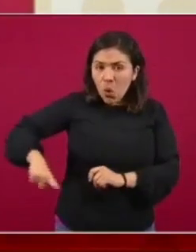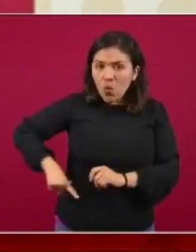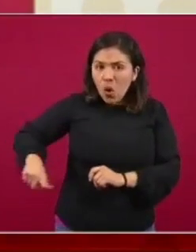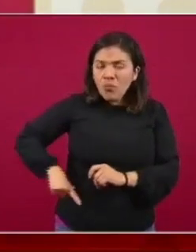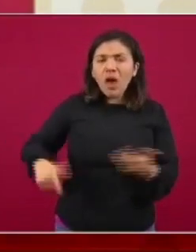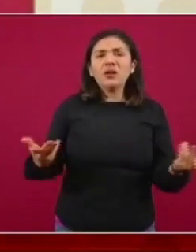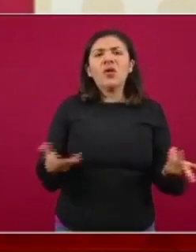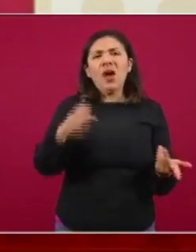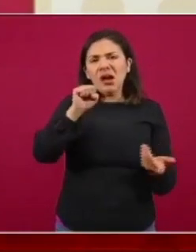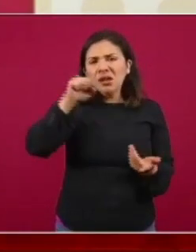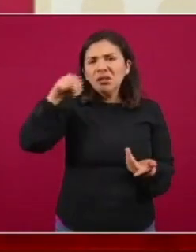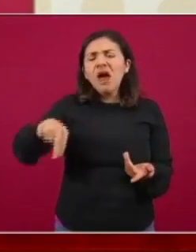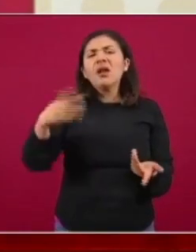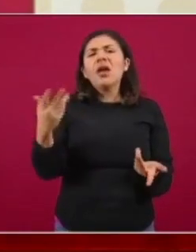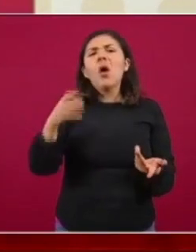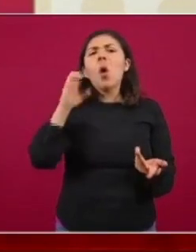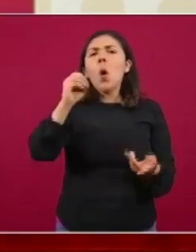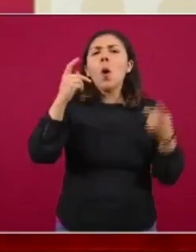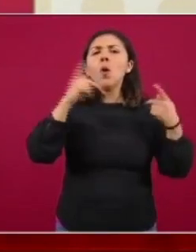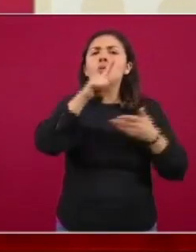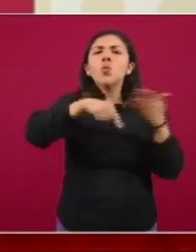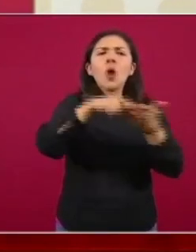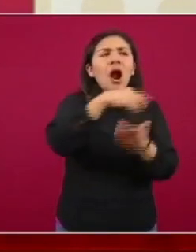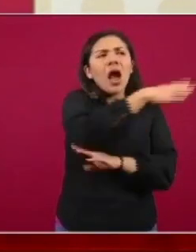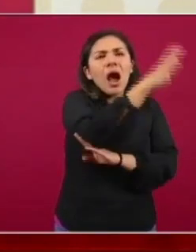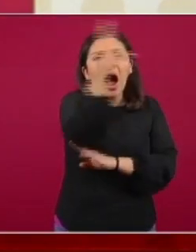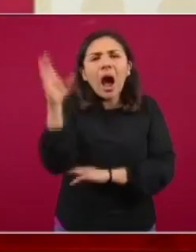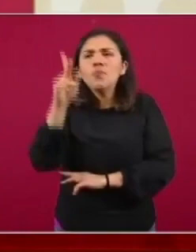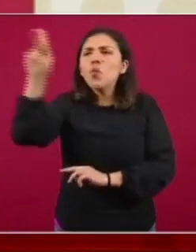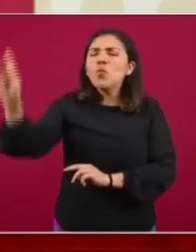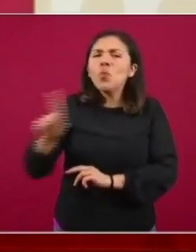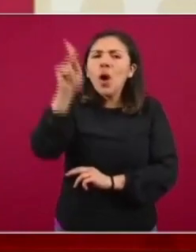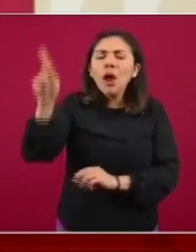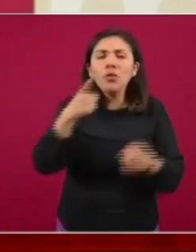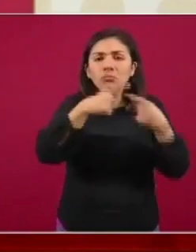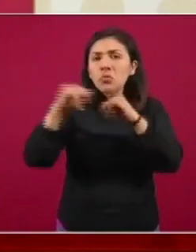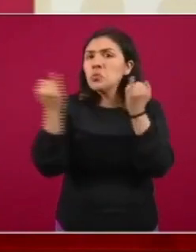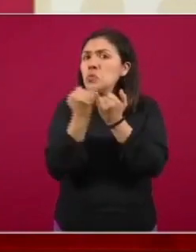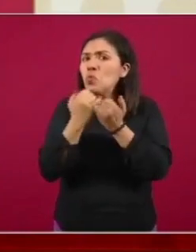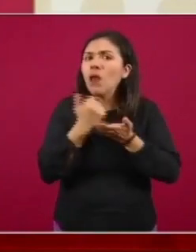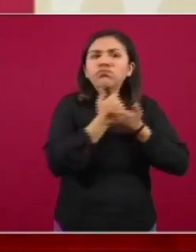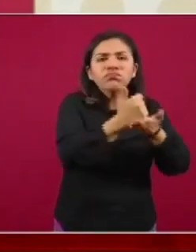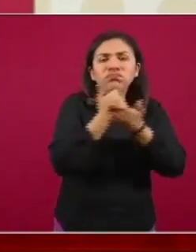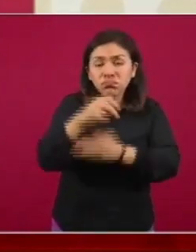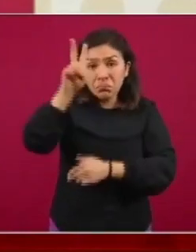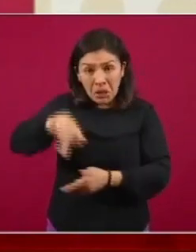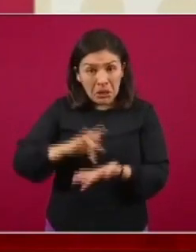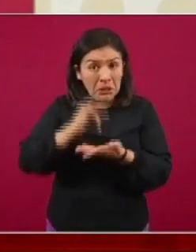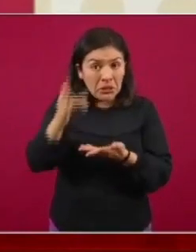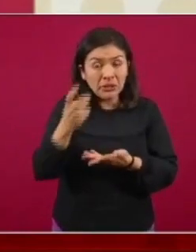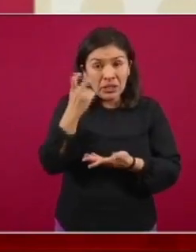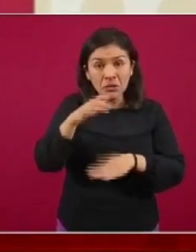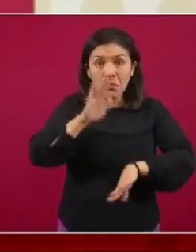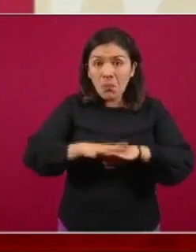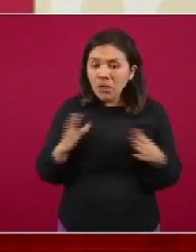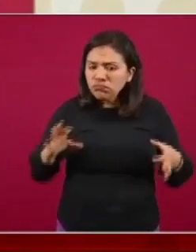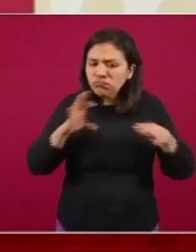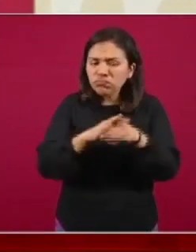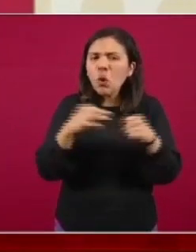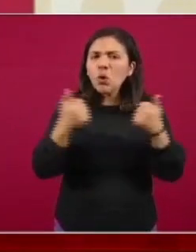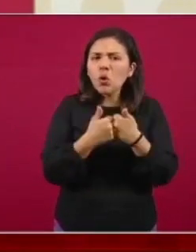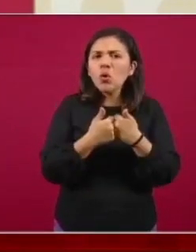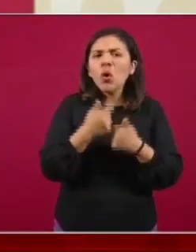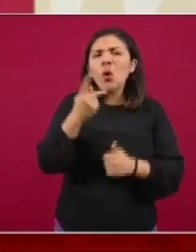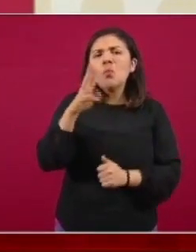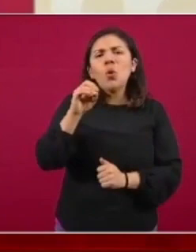En zonas agrarias o en zonas rurales también hemos tenido la cooperación, y agradezco mucho la cooperación que hemos tenido con la Procuraduría Agraria.